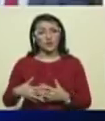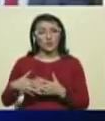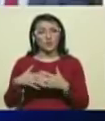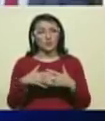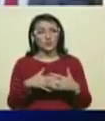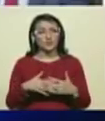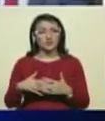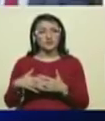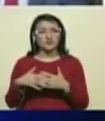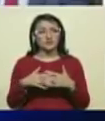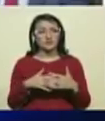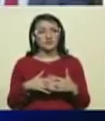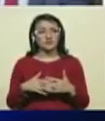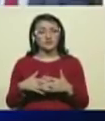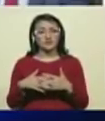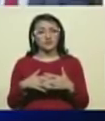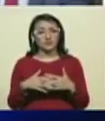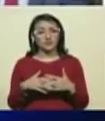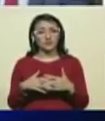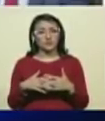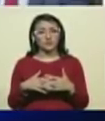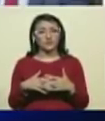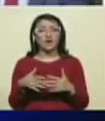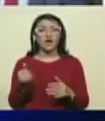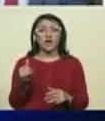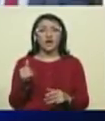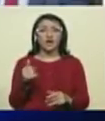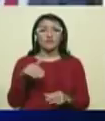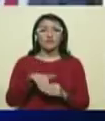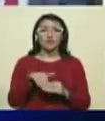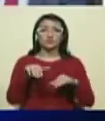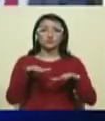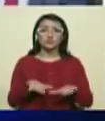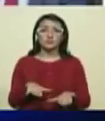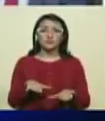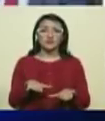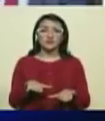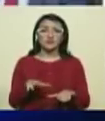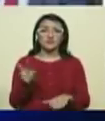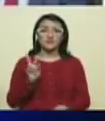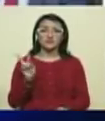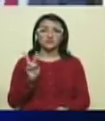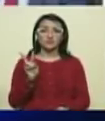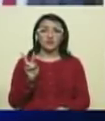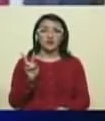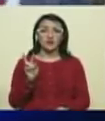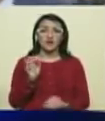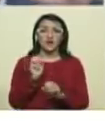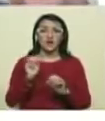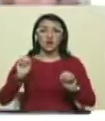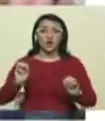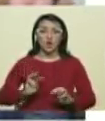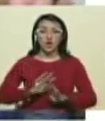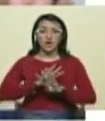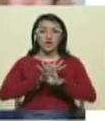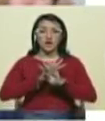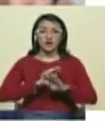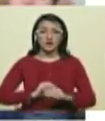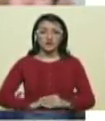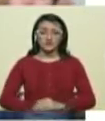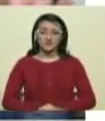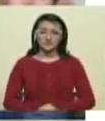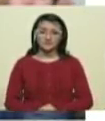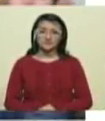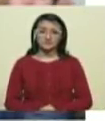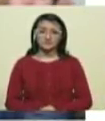Estados Unidos afirma que existen los votos para suspender a Venezuela de la OEA. Esa era la intención